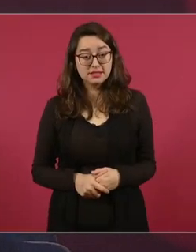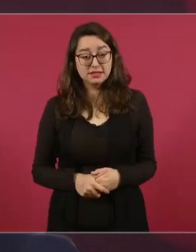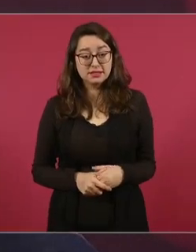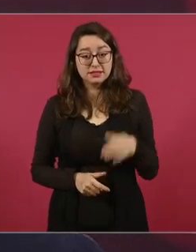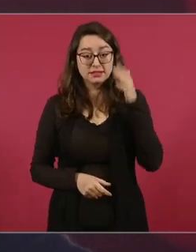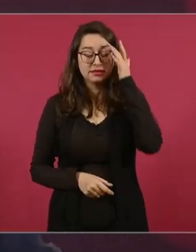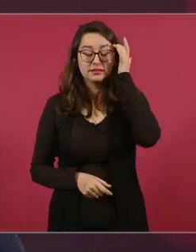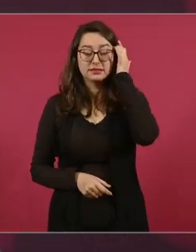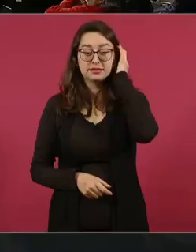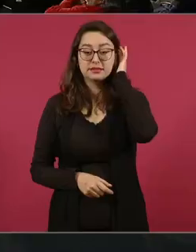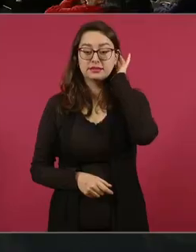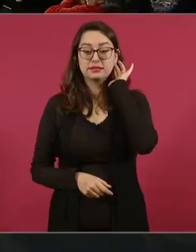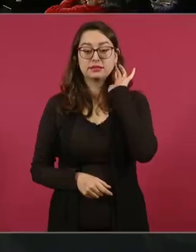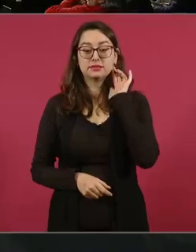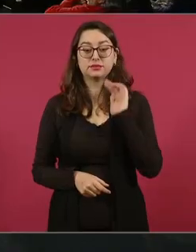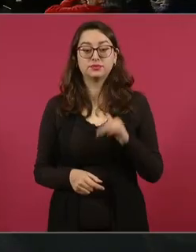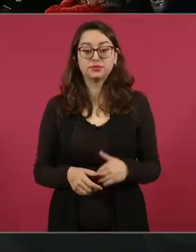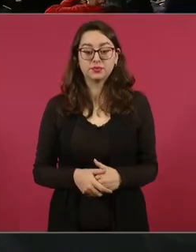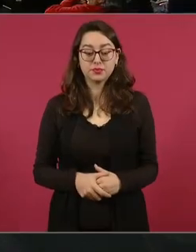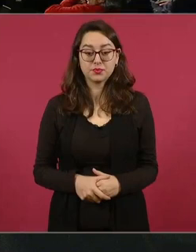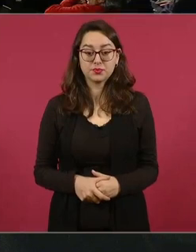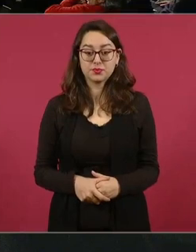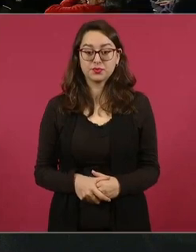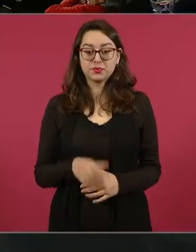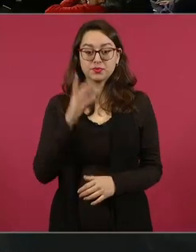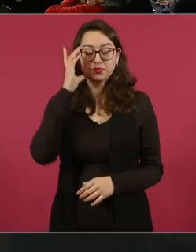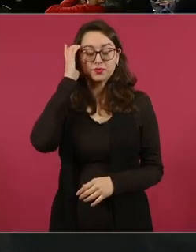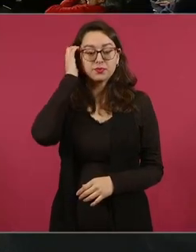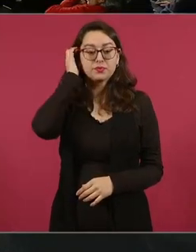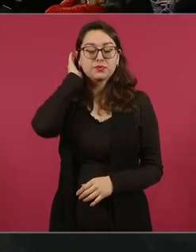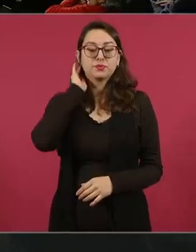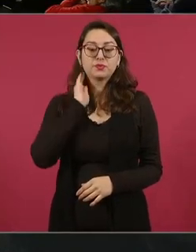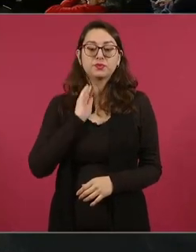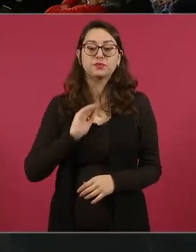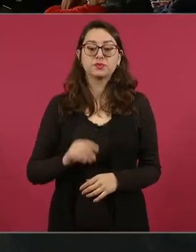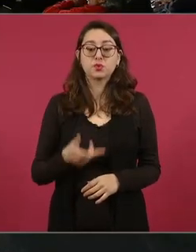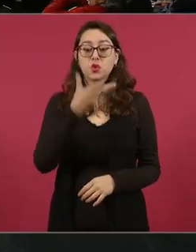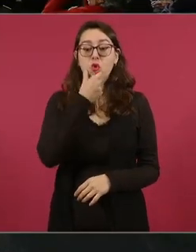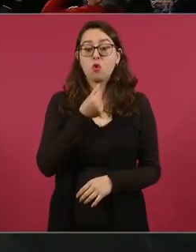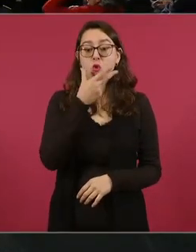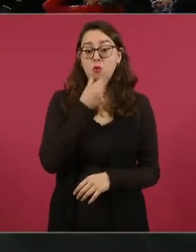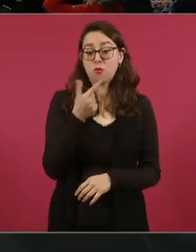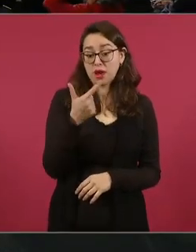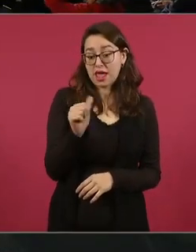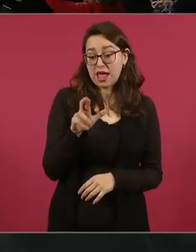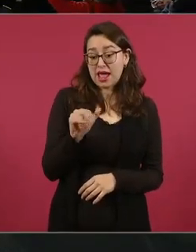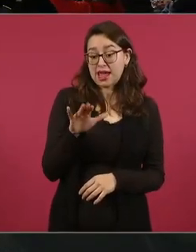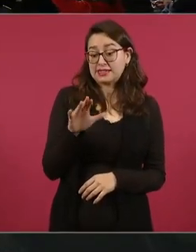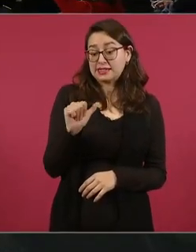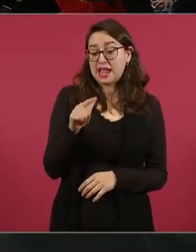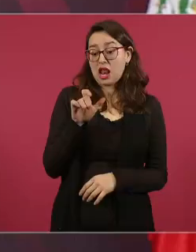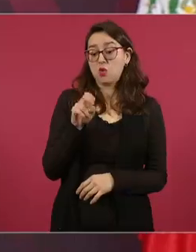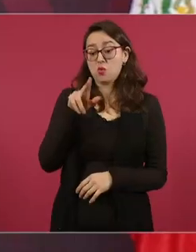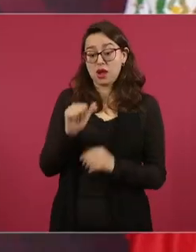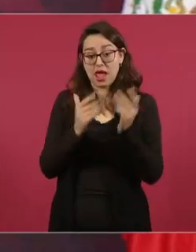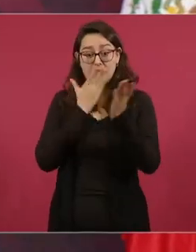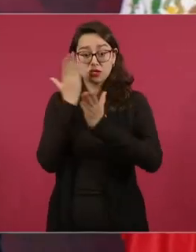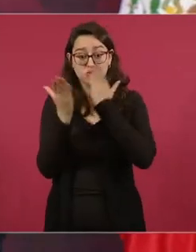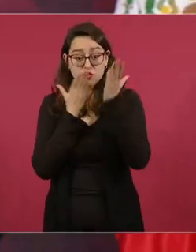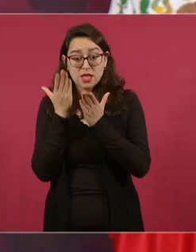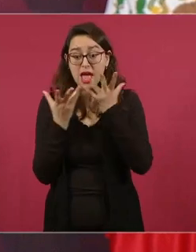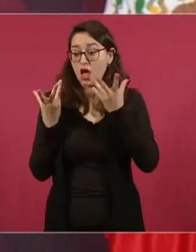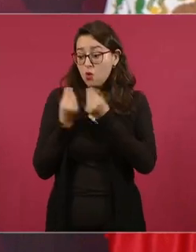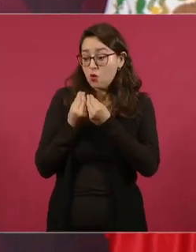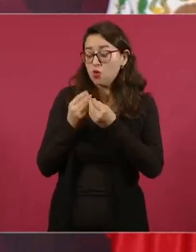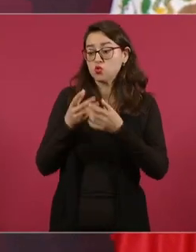Ayer hablábamos. ¿Dónde se formó García Luna? En el Cicín, con Salinas.